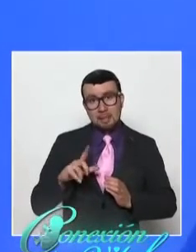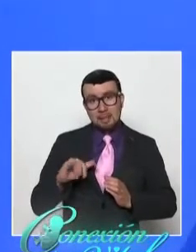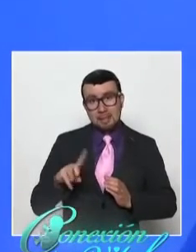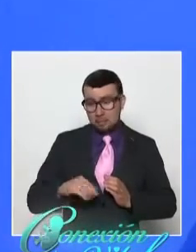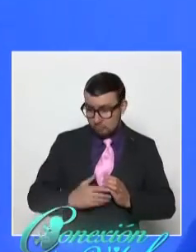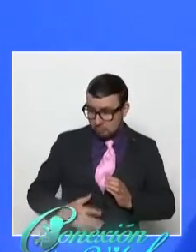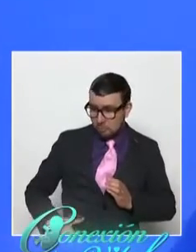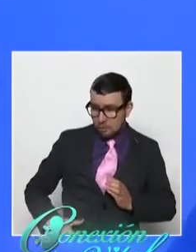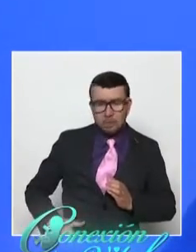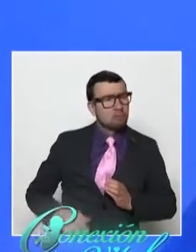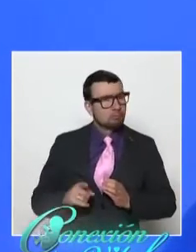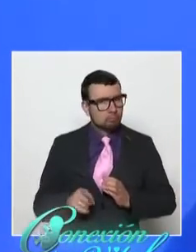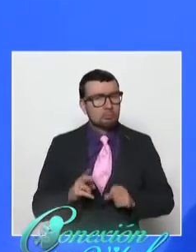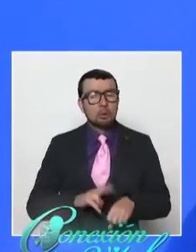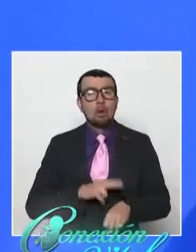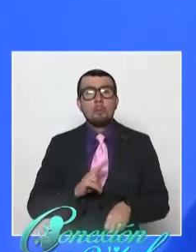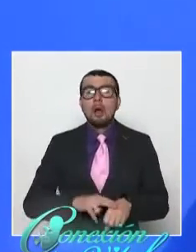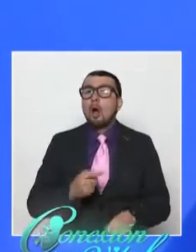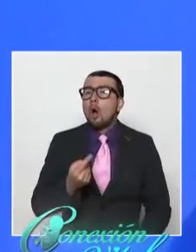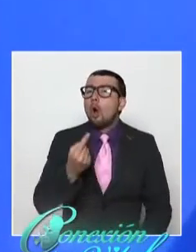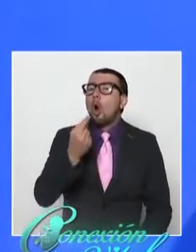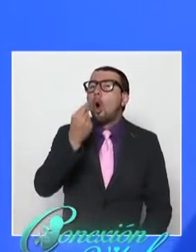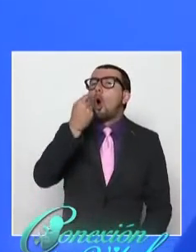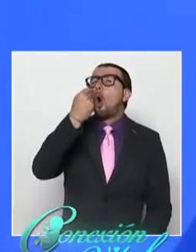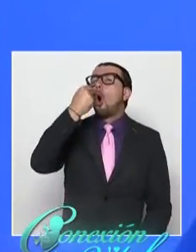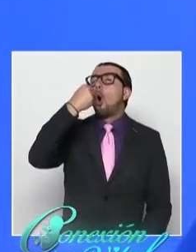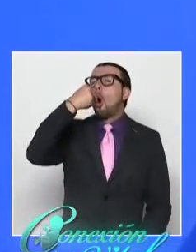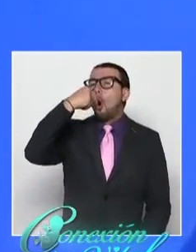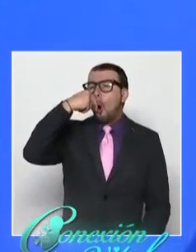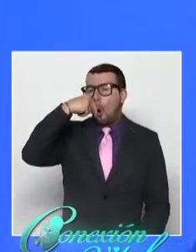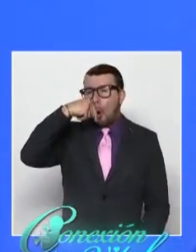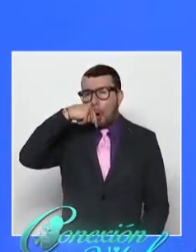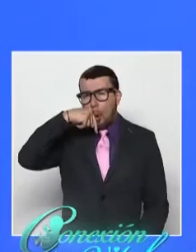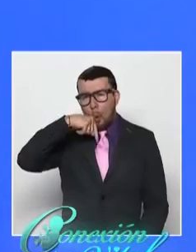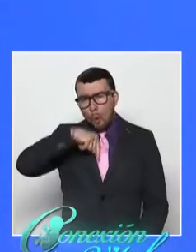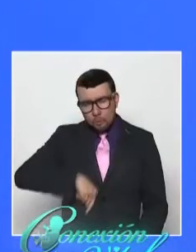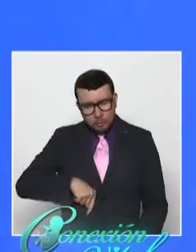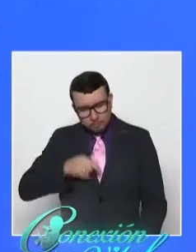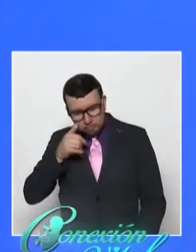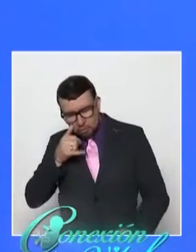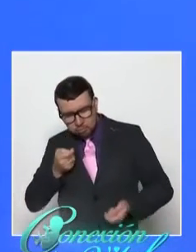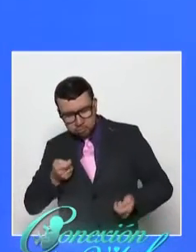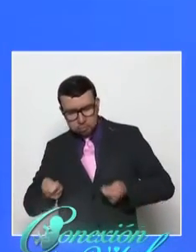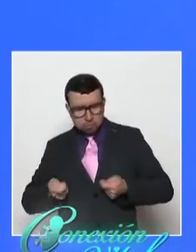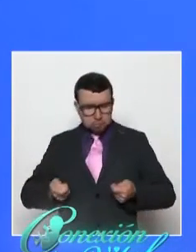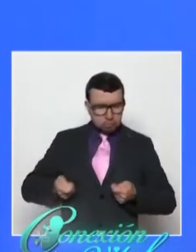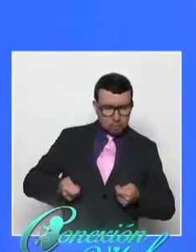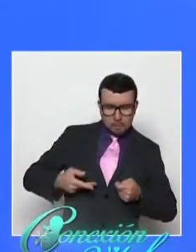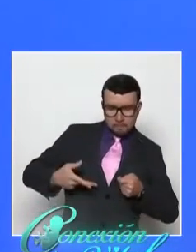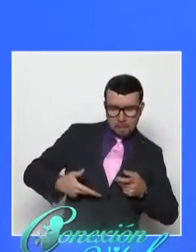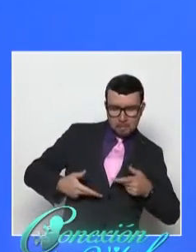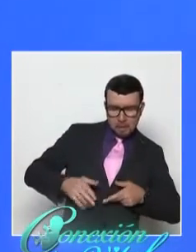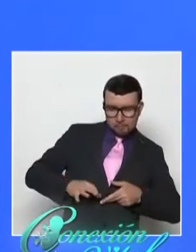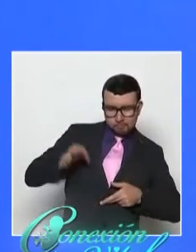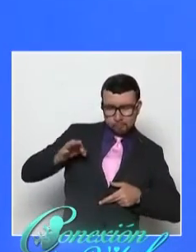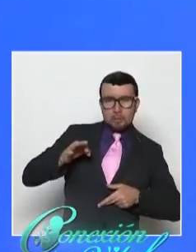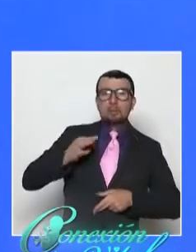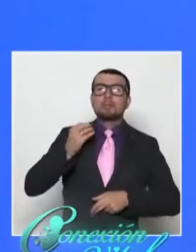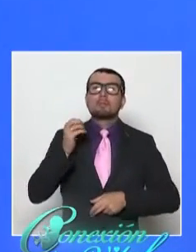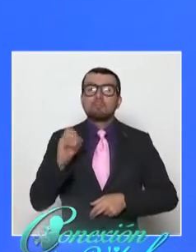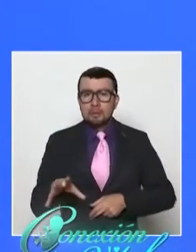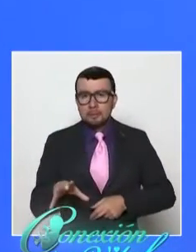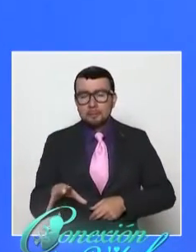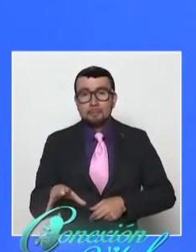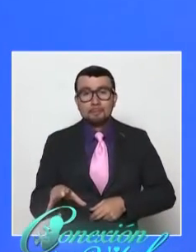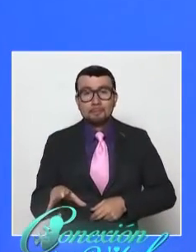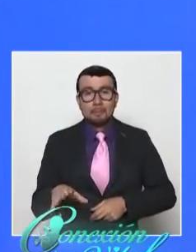hace vía endoscópica generalmente y es un procedimiento menos invasivo que la